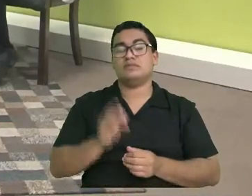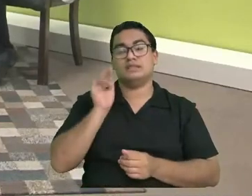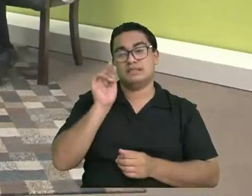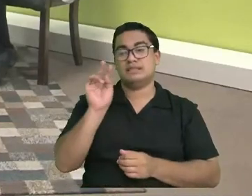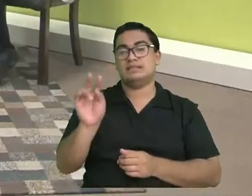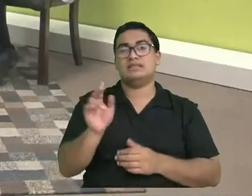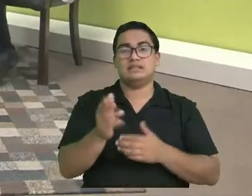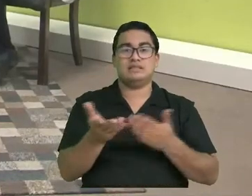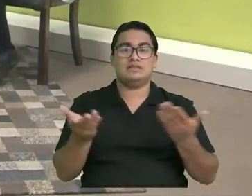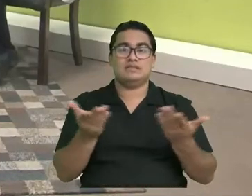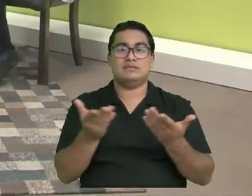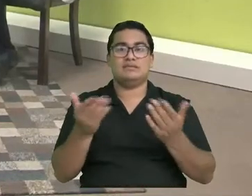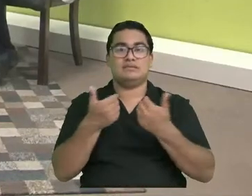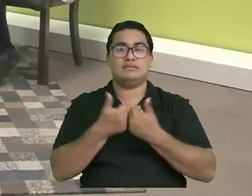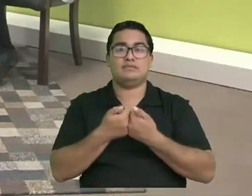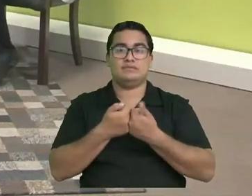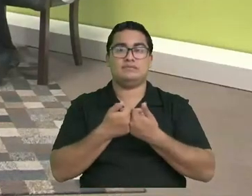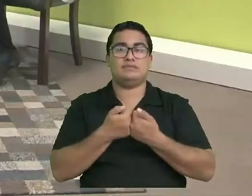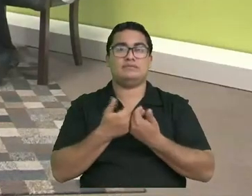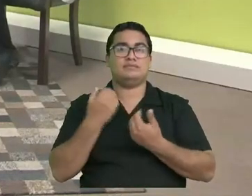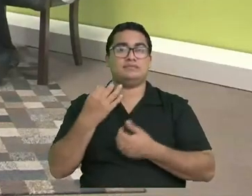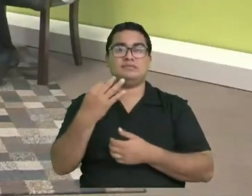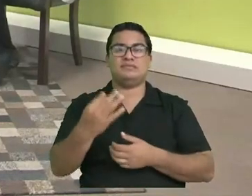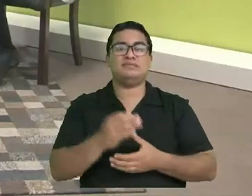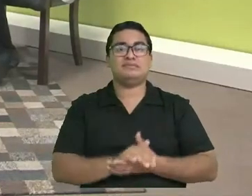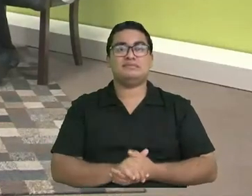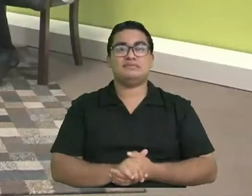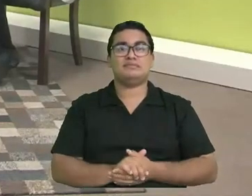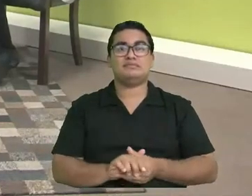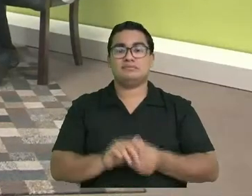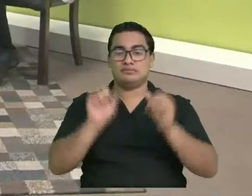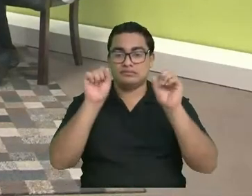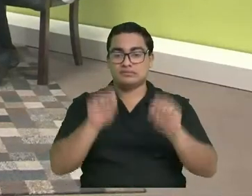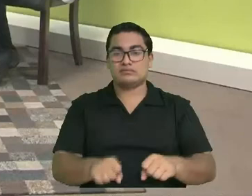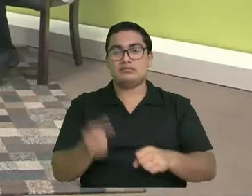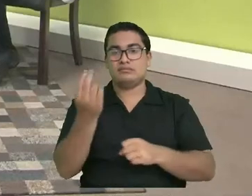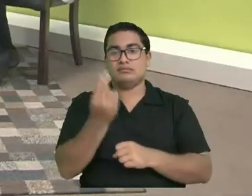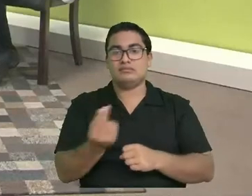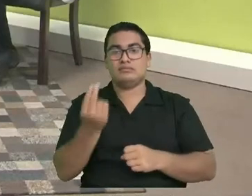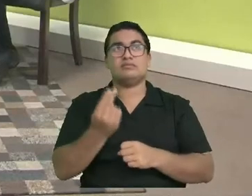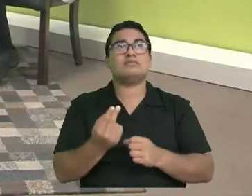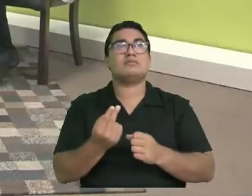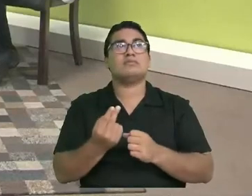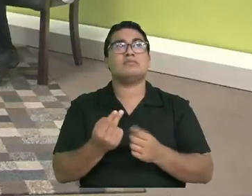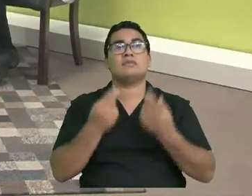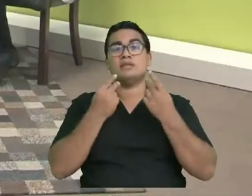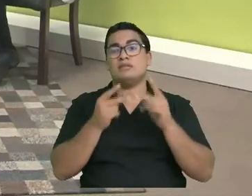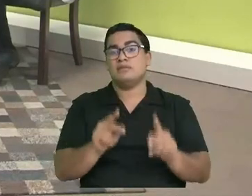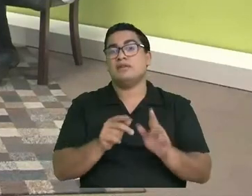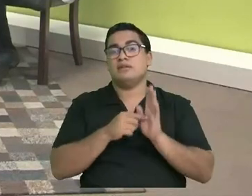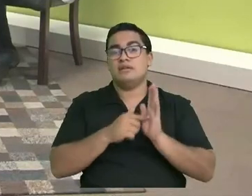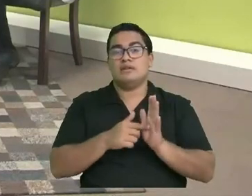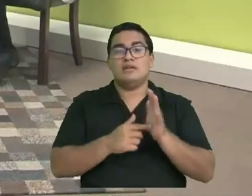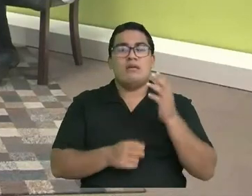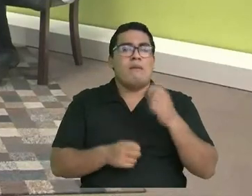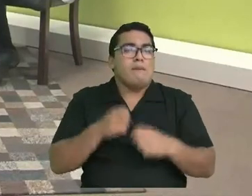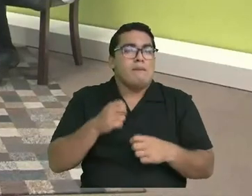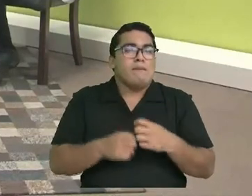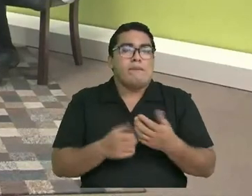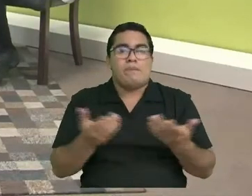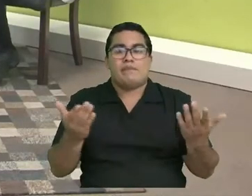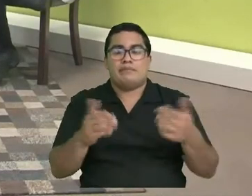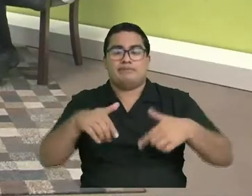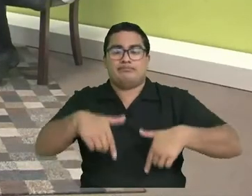un buen impacto al novio, al así futuro es. Novio, se pueden usar, pues. Claro que sí. Ahora, pero ¿qué pasa, qué causan los